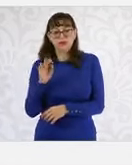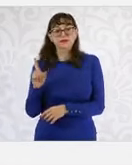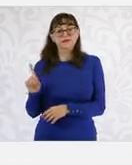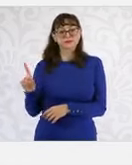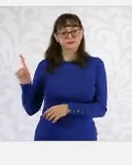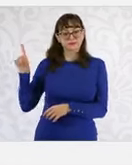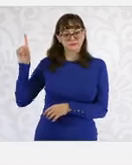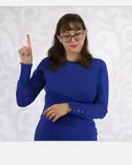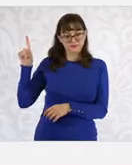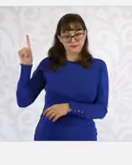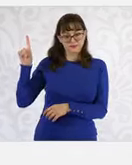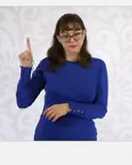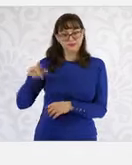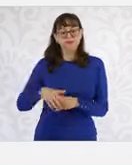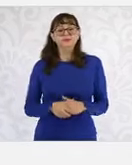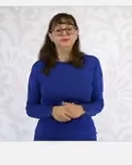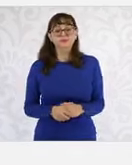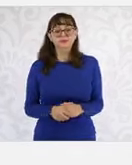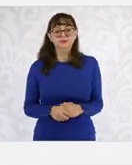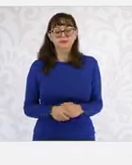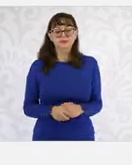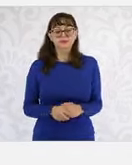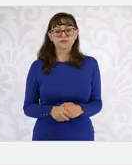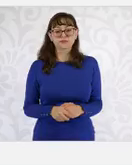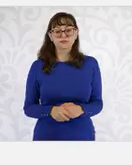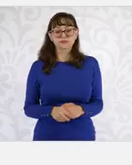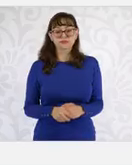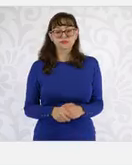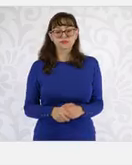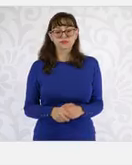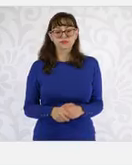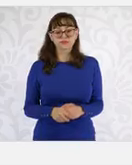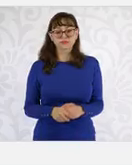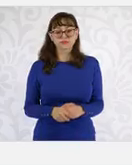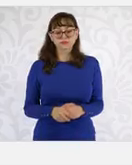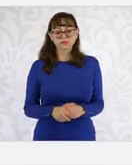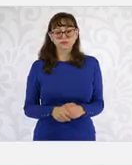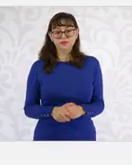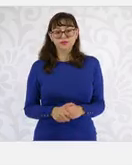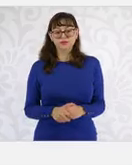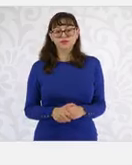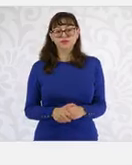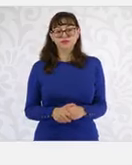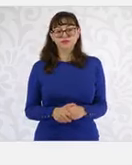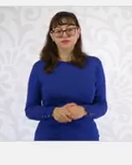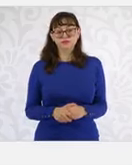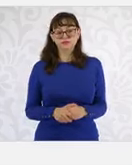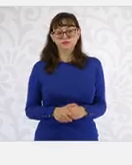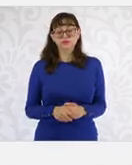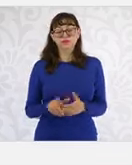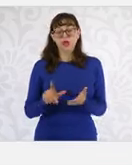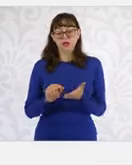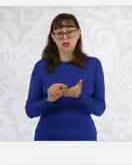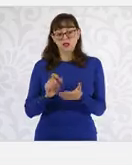los canales @atencionprofeco en X, al correo